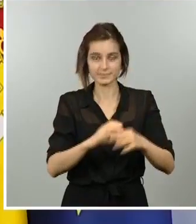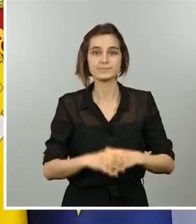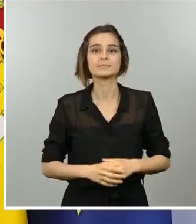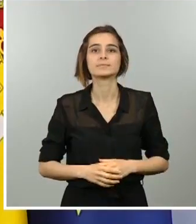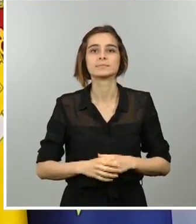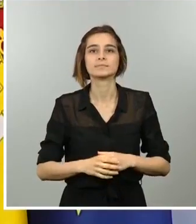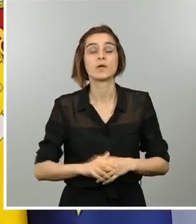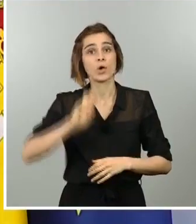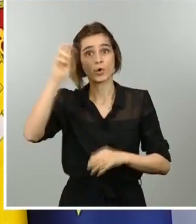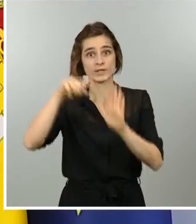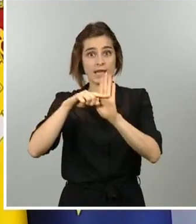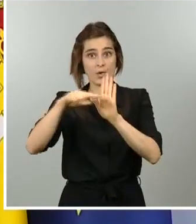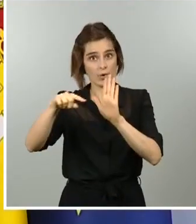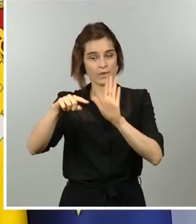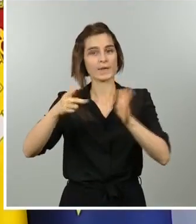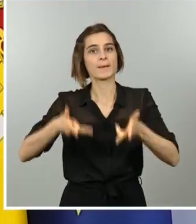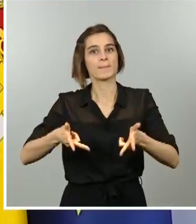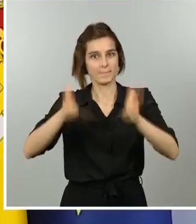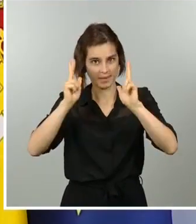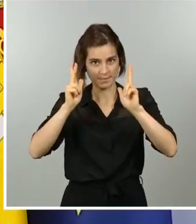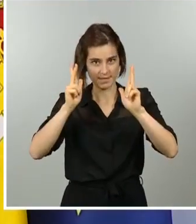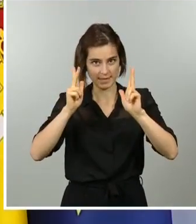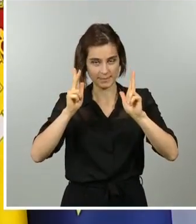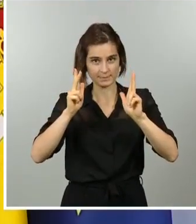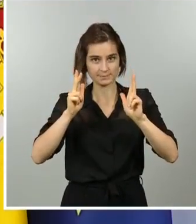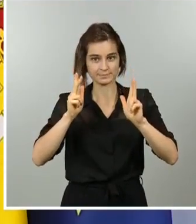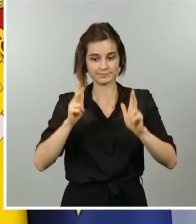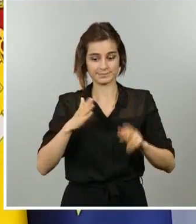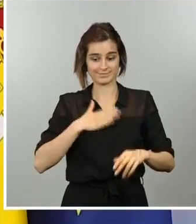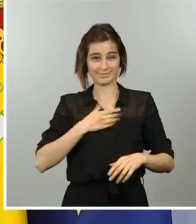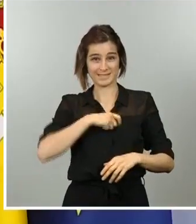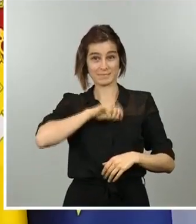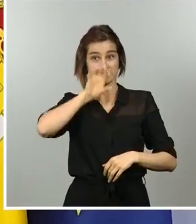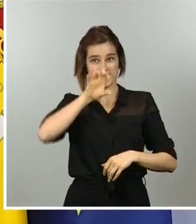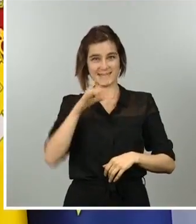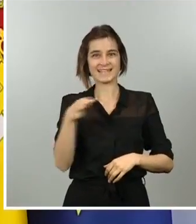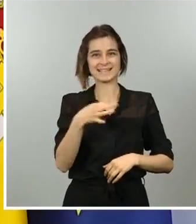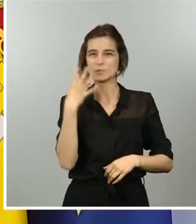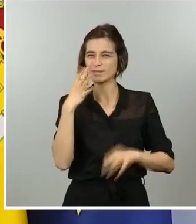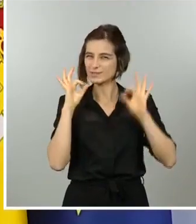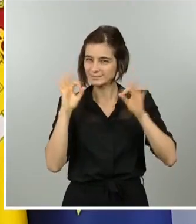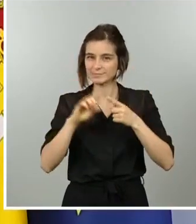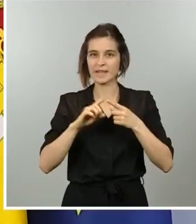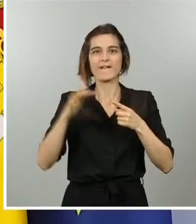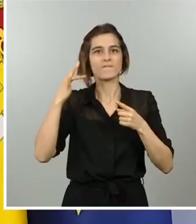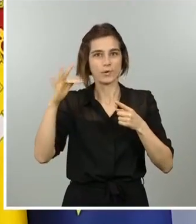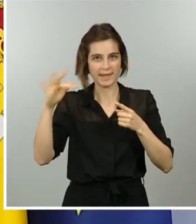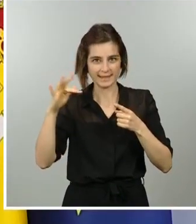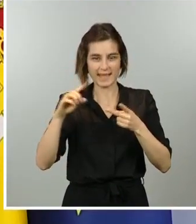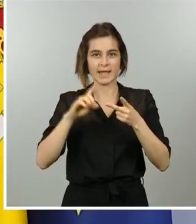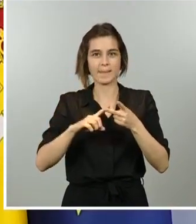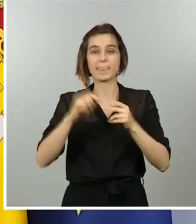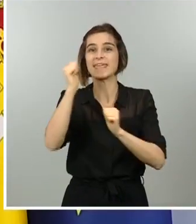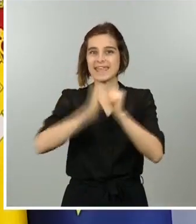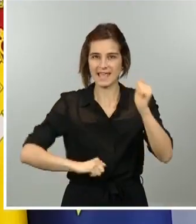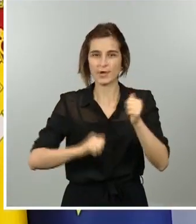también que permite que 4 islas de nuestro país, en concreto Formentera de las Baleares, Hierro, Graciosa y La Gomera en